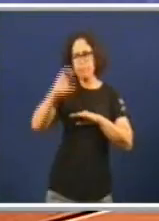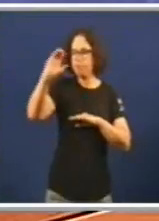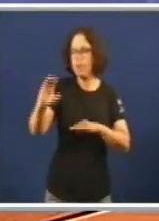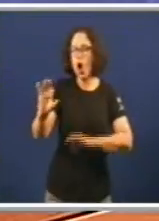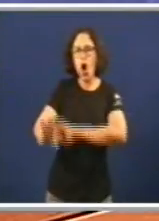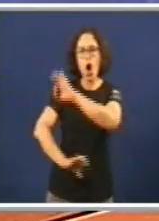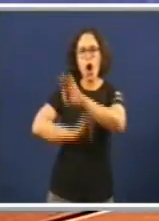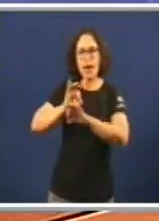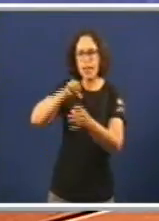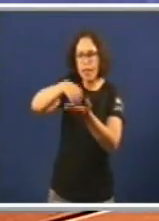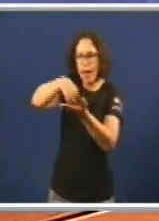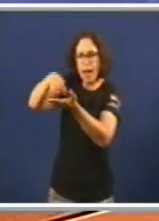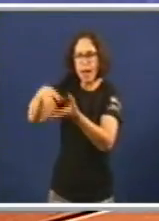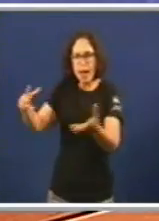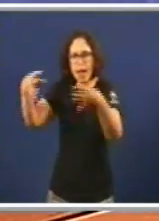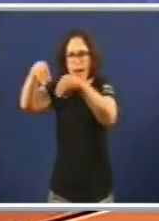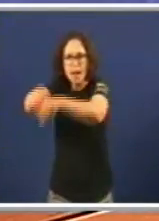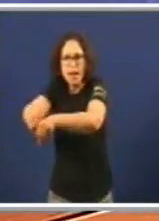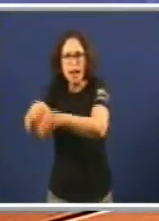reorganiza nada. Explíquelles